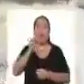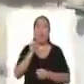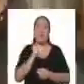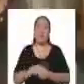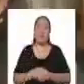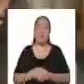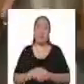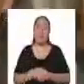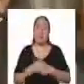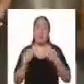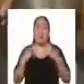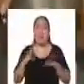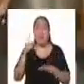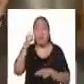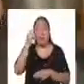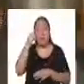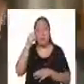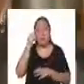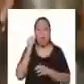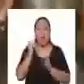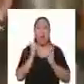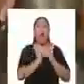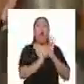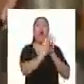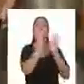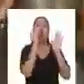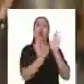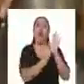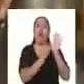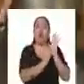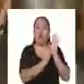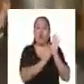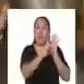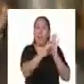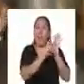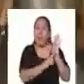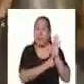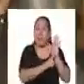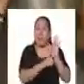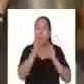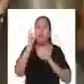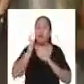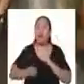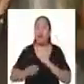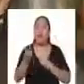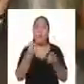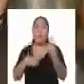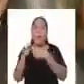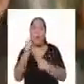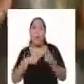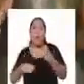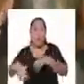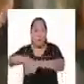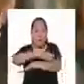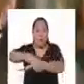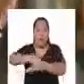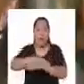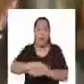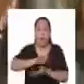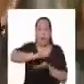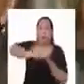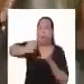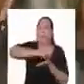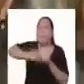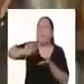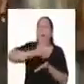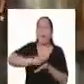Están pensando en ordenanzas prohibiendo el comercio ambulatorio, sacándolos de las calles, y la verdad es que